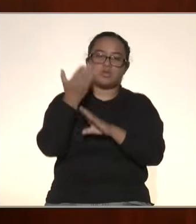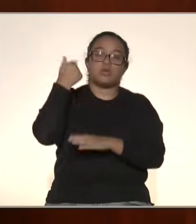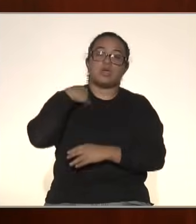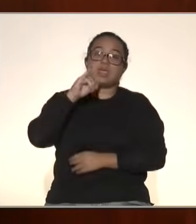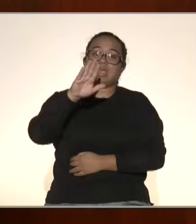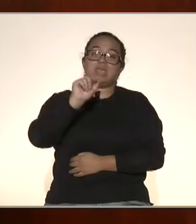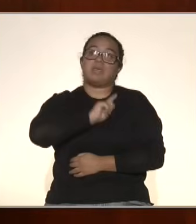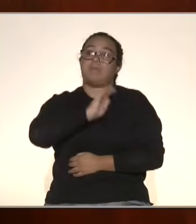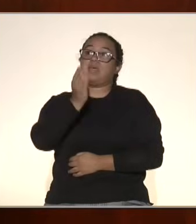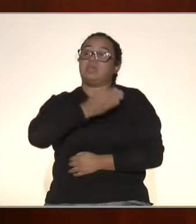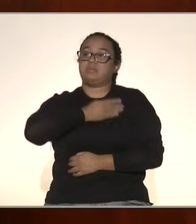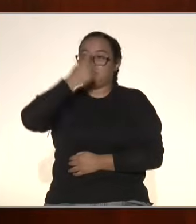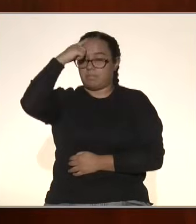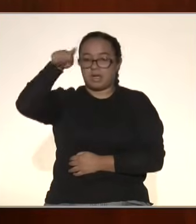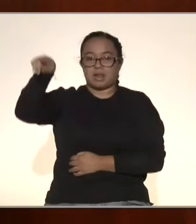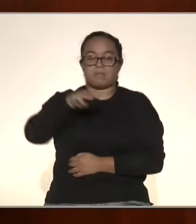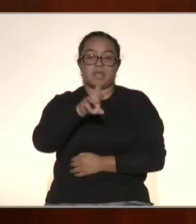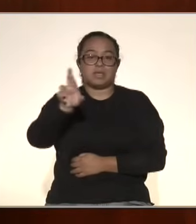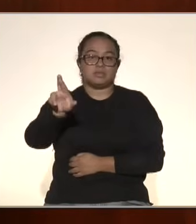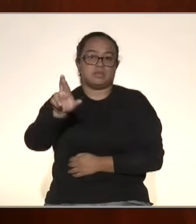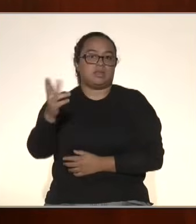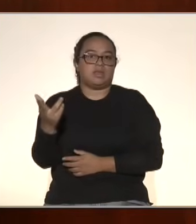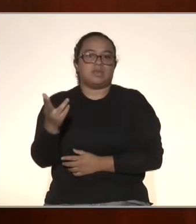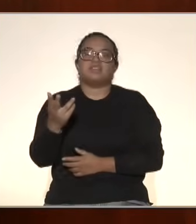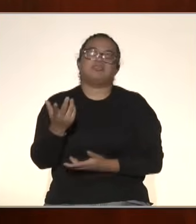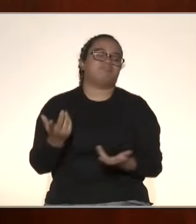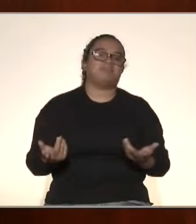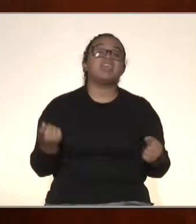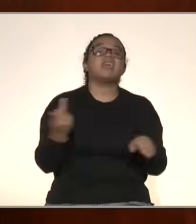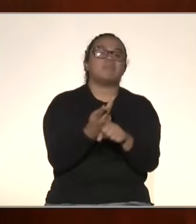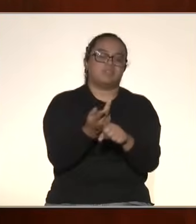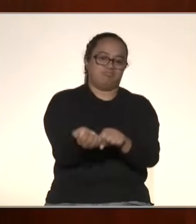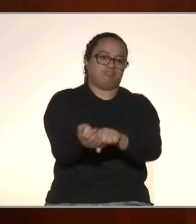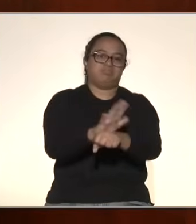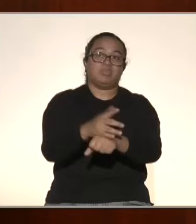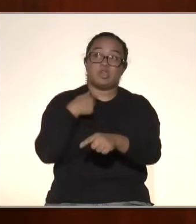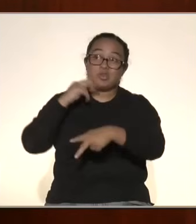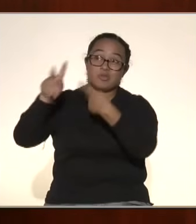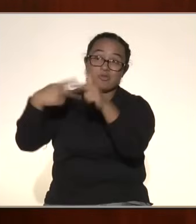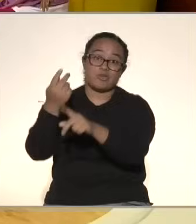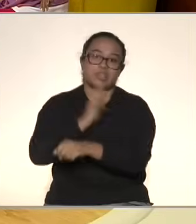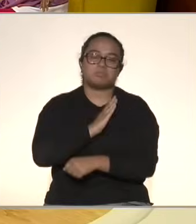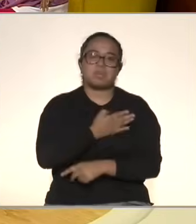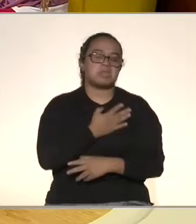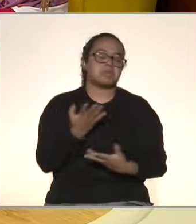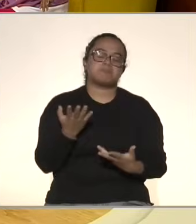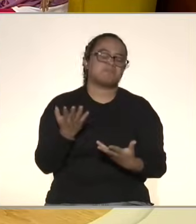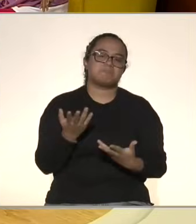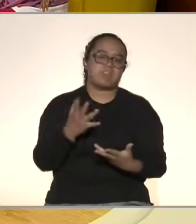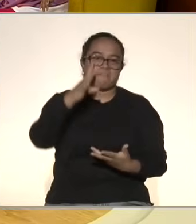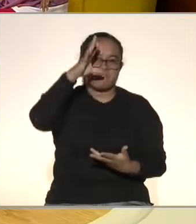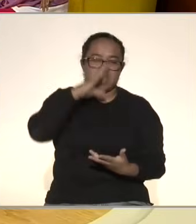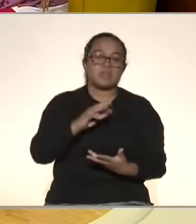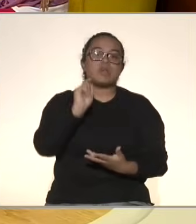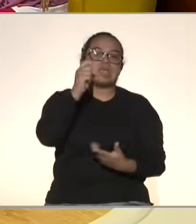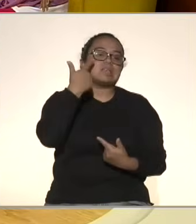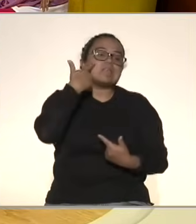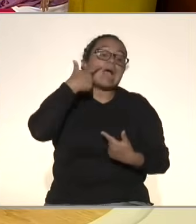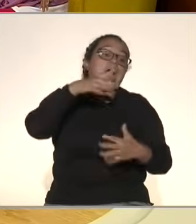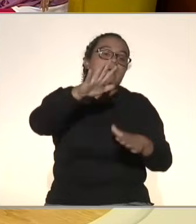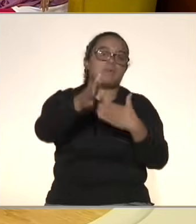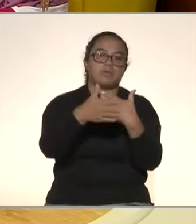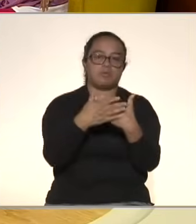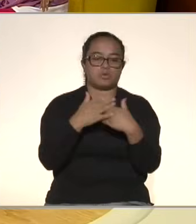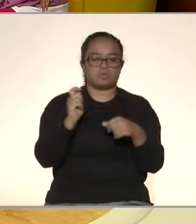España a hacer mi maestría, pura nada, no conozco España, ¿no? Claro. Pues Exacto. fue en línea, vamos Claro. viendo. Vamos viendo, tienes toda la razón.